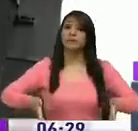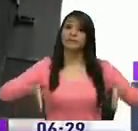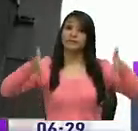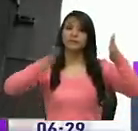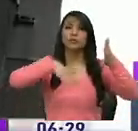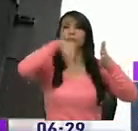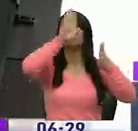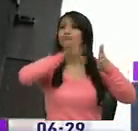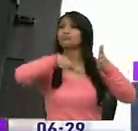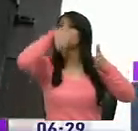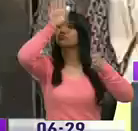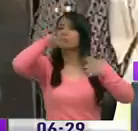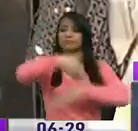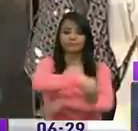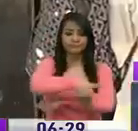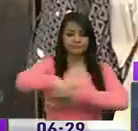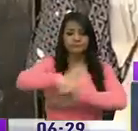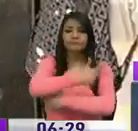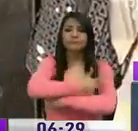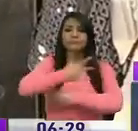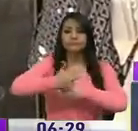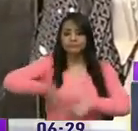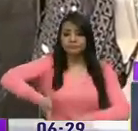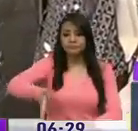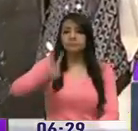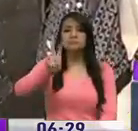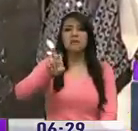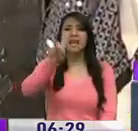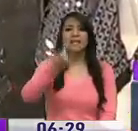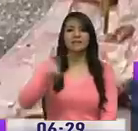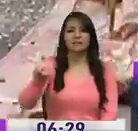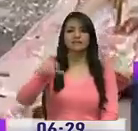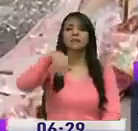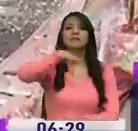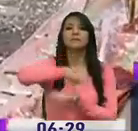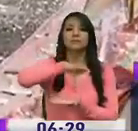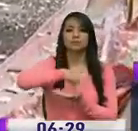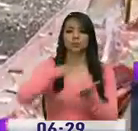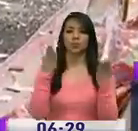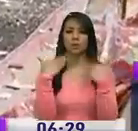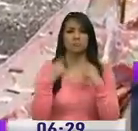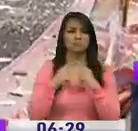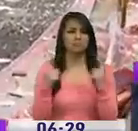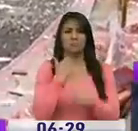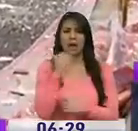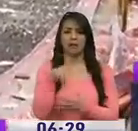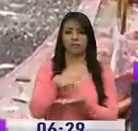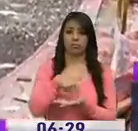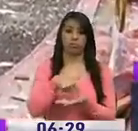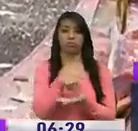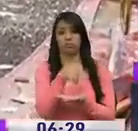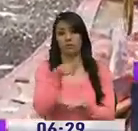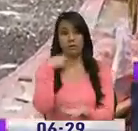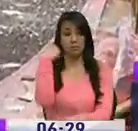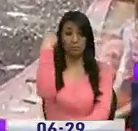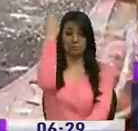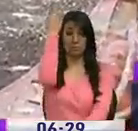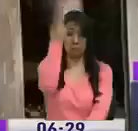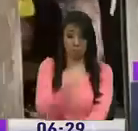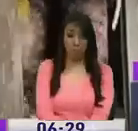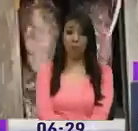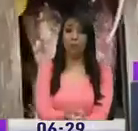ubicado en las calles Chimborazo y véz en pleno centro de Guayaquil y una mala maniobra hiciera que el hombre cayera desde la